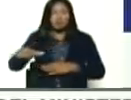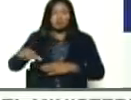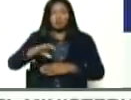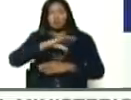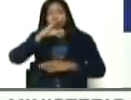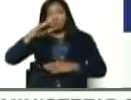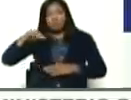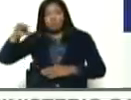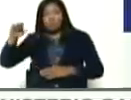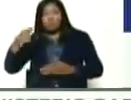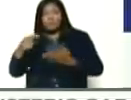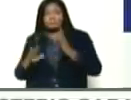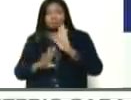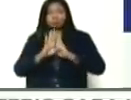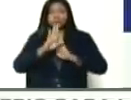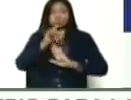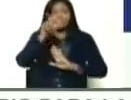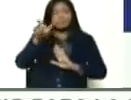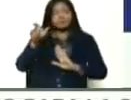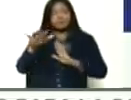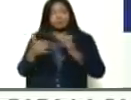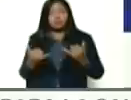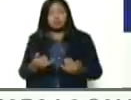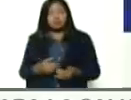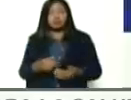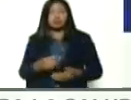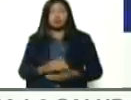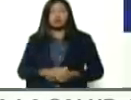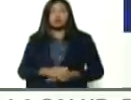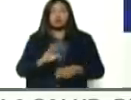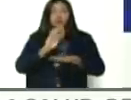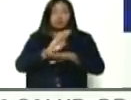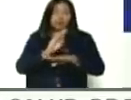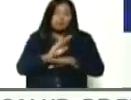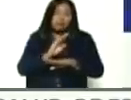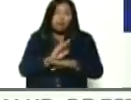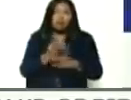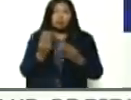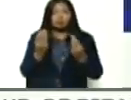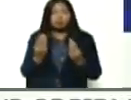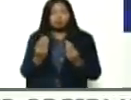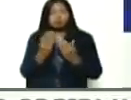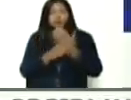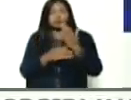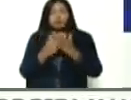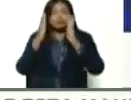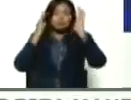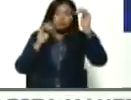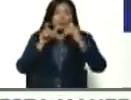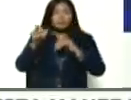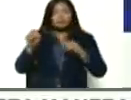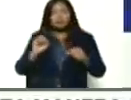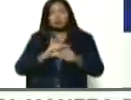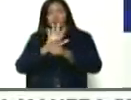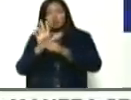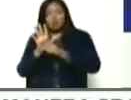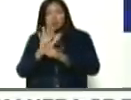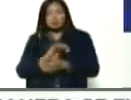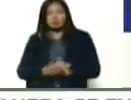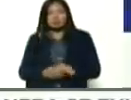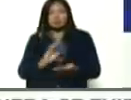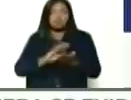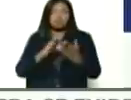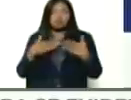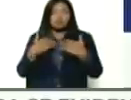hay una tendencia el aumento de casos reforzar las medidas de prevención y la capacidad de atención a pacientes con kobe 19 en los